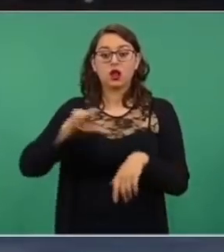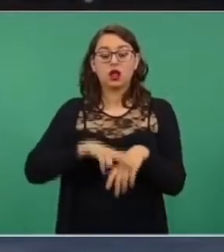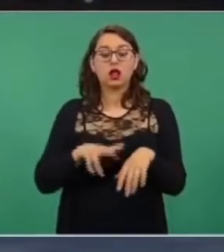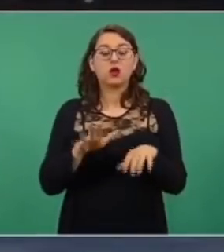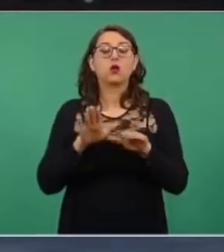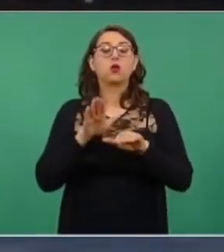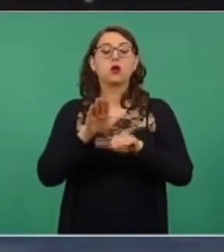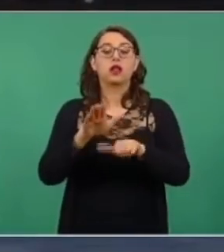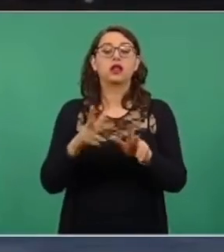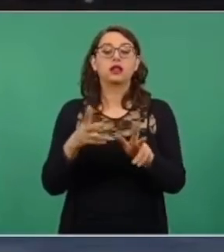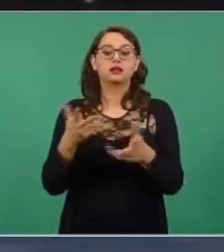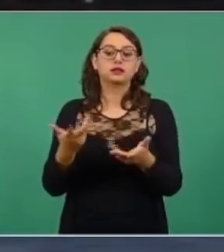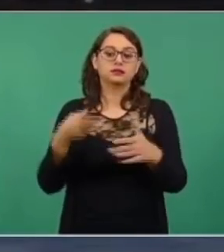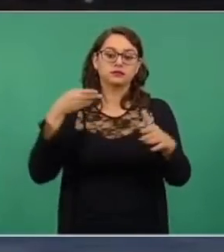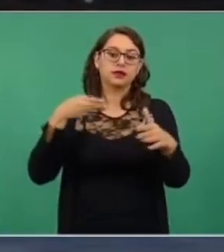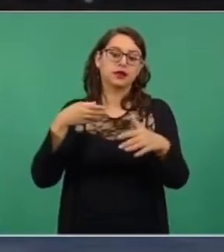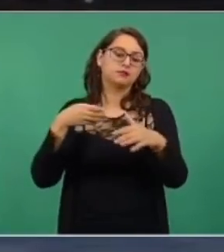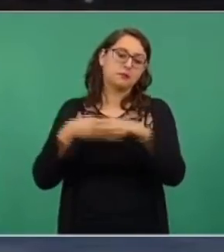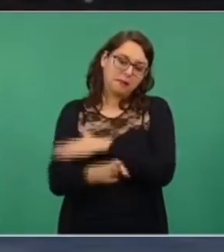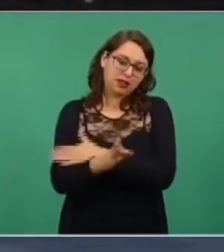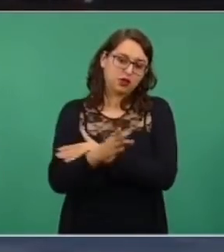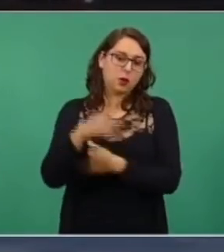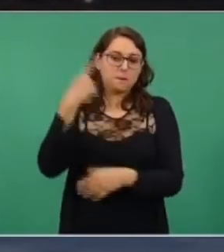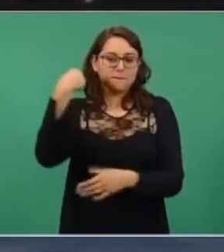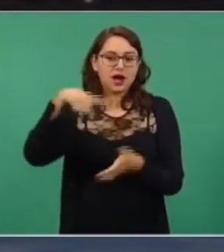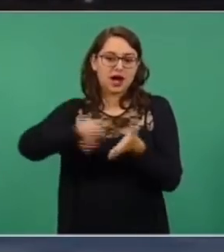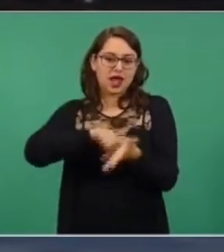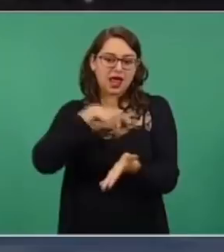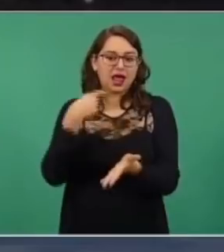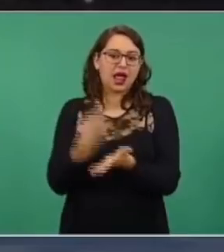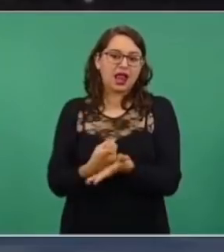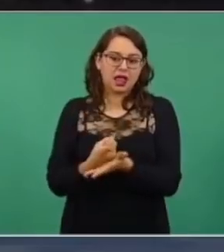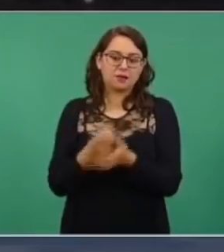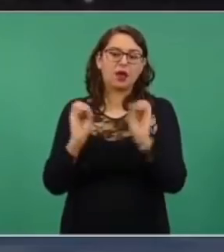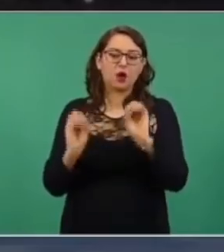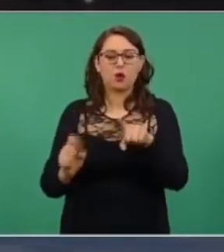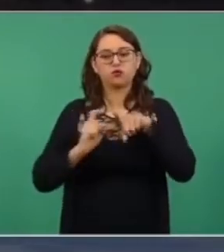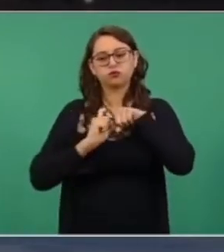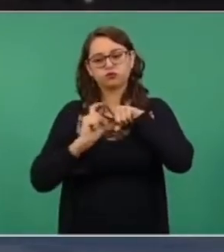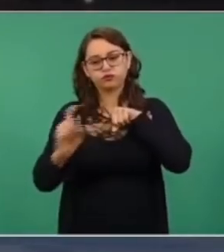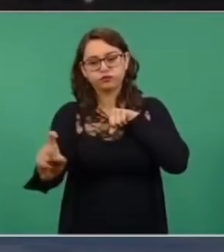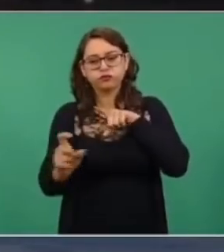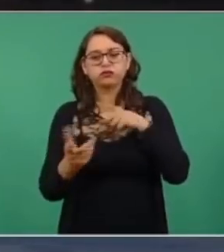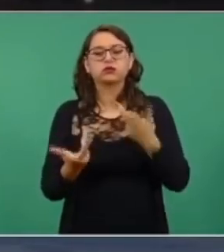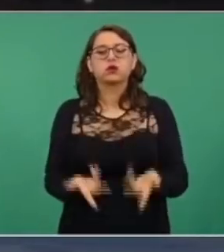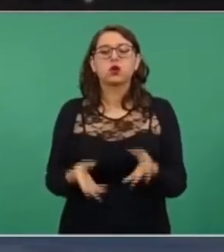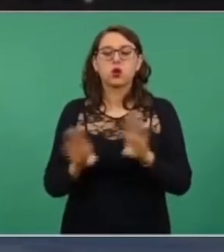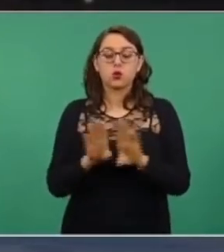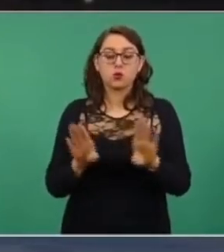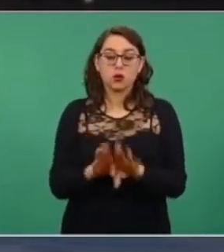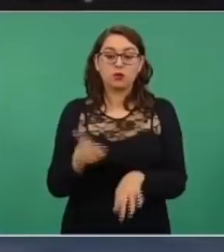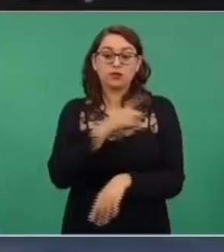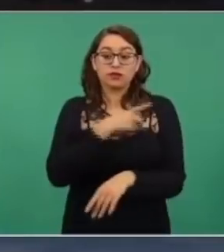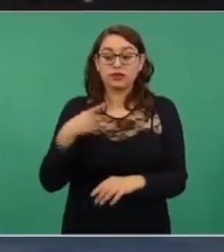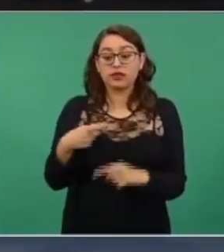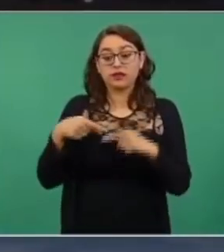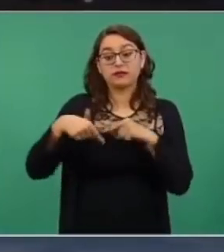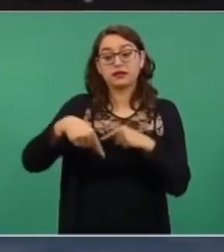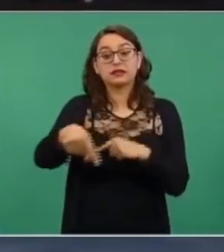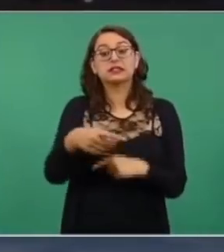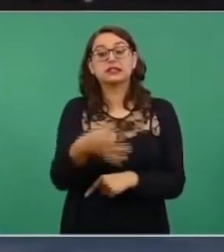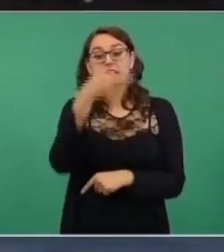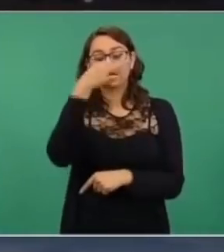ligero de Jalapa. Usted comentaba que se tiene que hacer, si es que se hace, antes de que termine su administración.